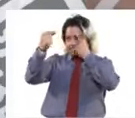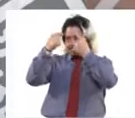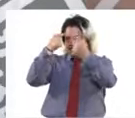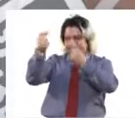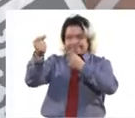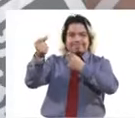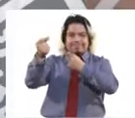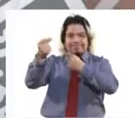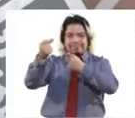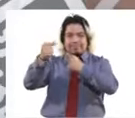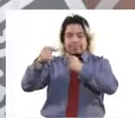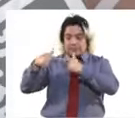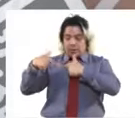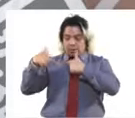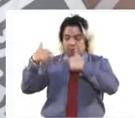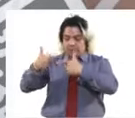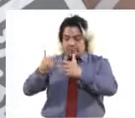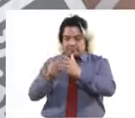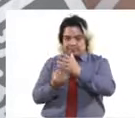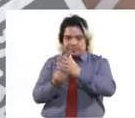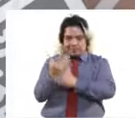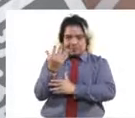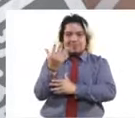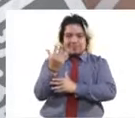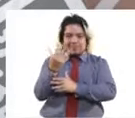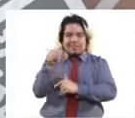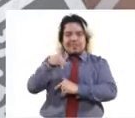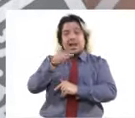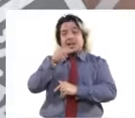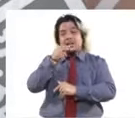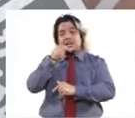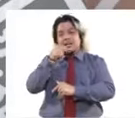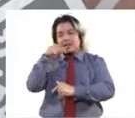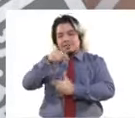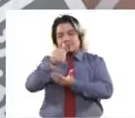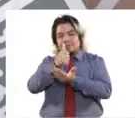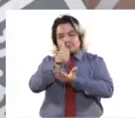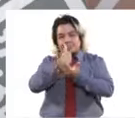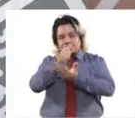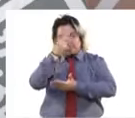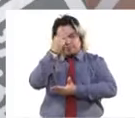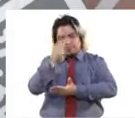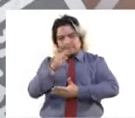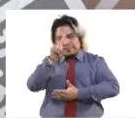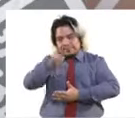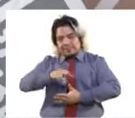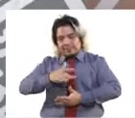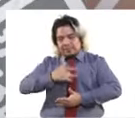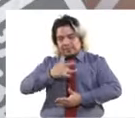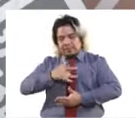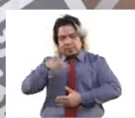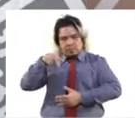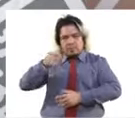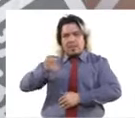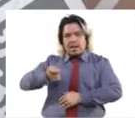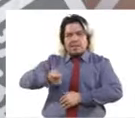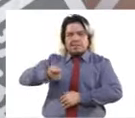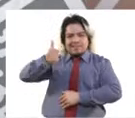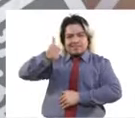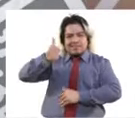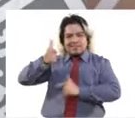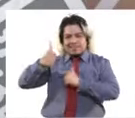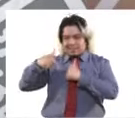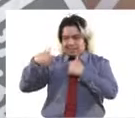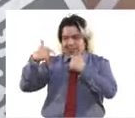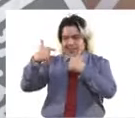una generación más de la Policía de la Ciudad de México, la primera generación que sale